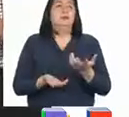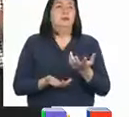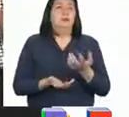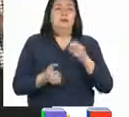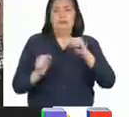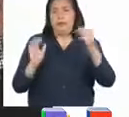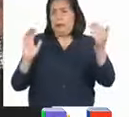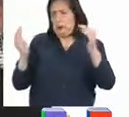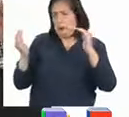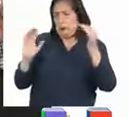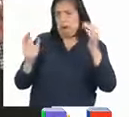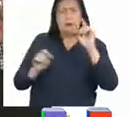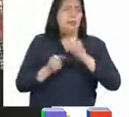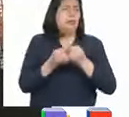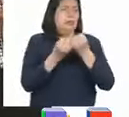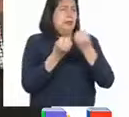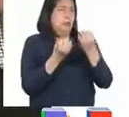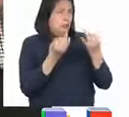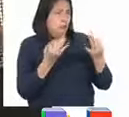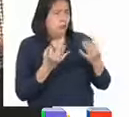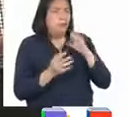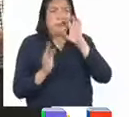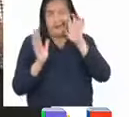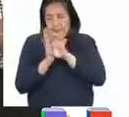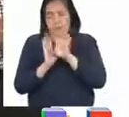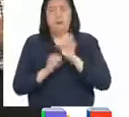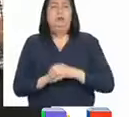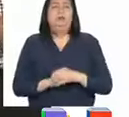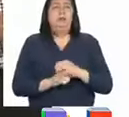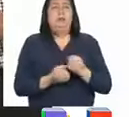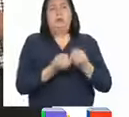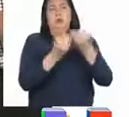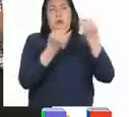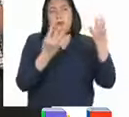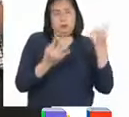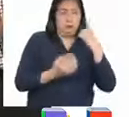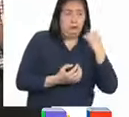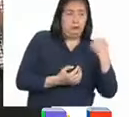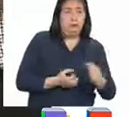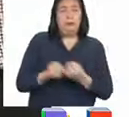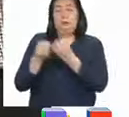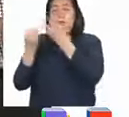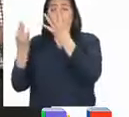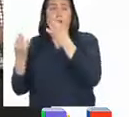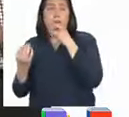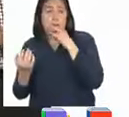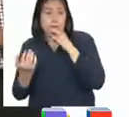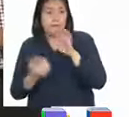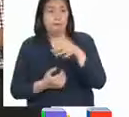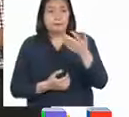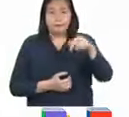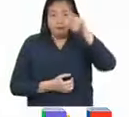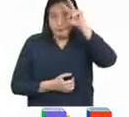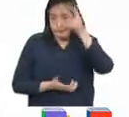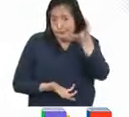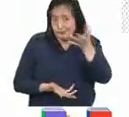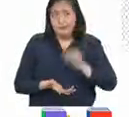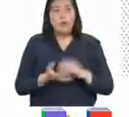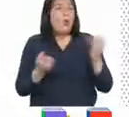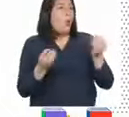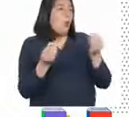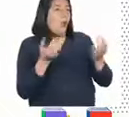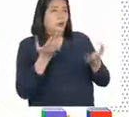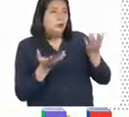barras para comparar ciertas cantidades, como por ejemplo la cantidad de varones y de mujeres que hay en el país,